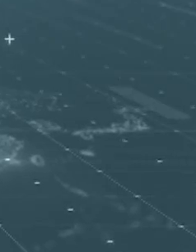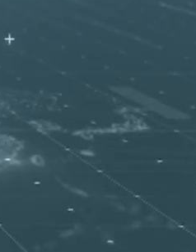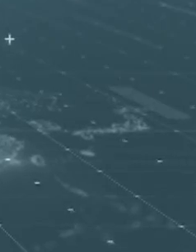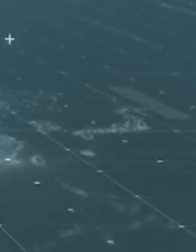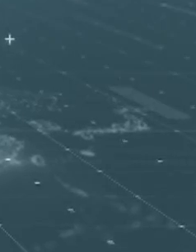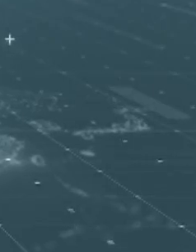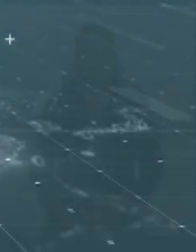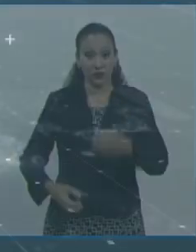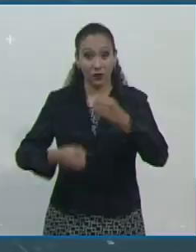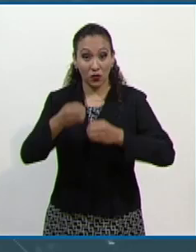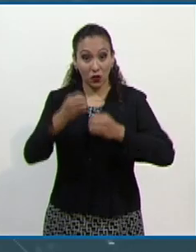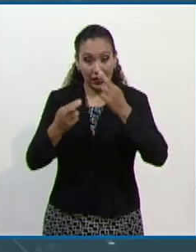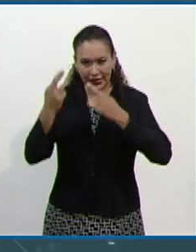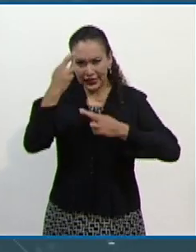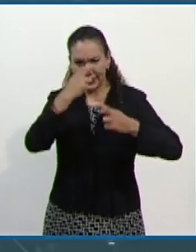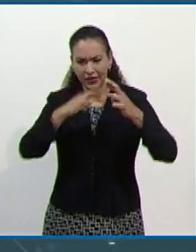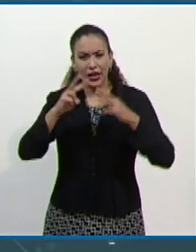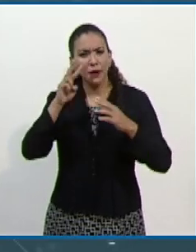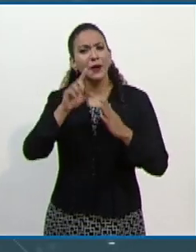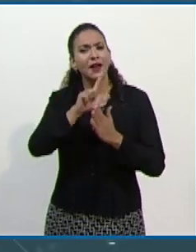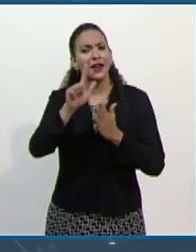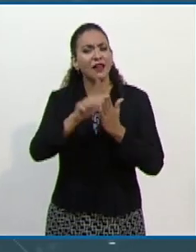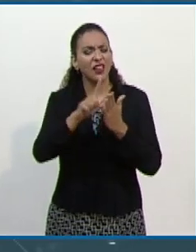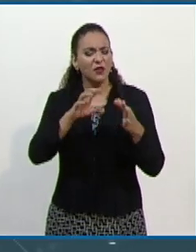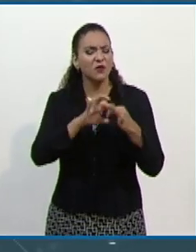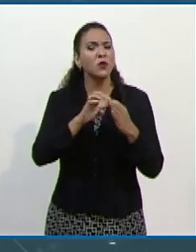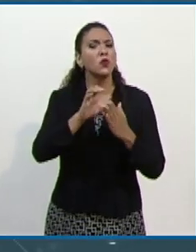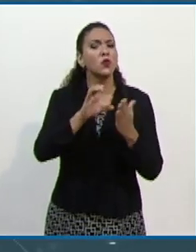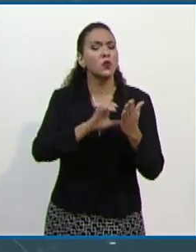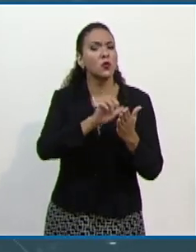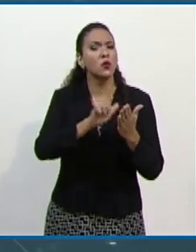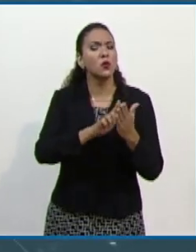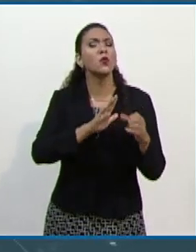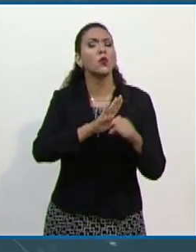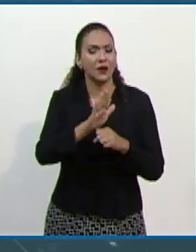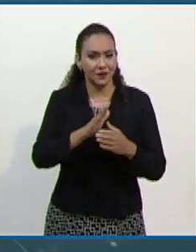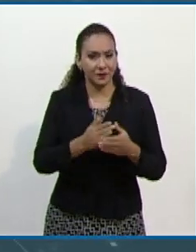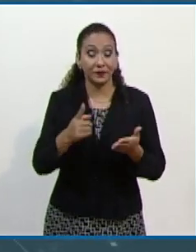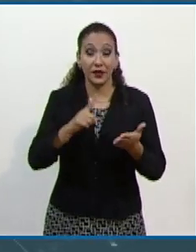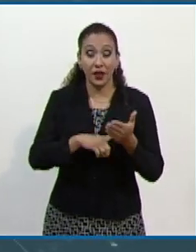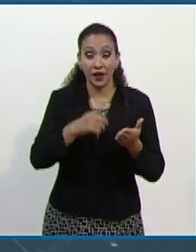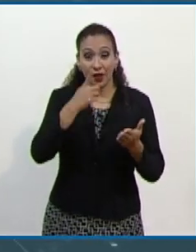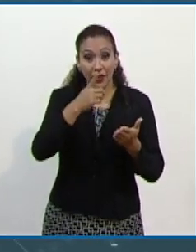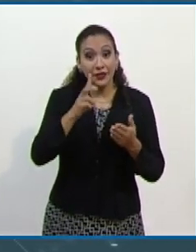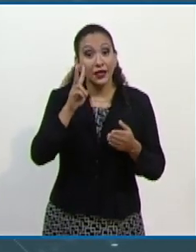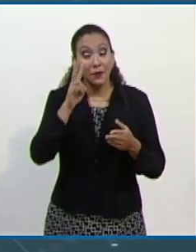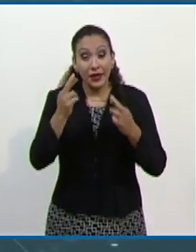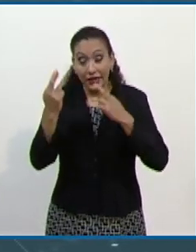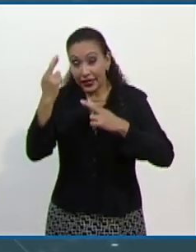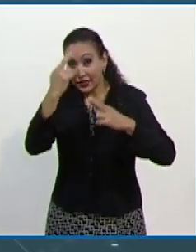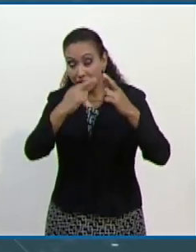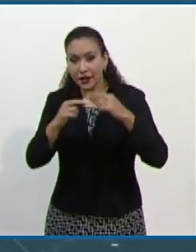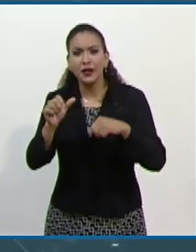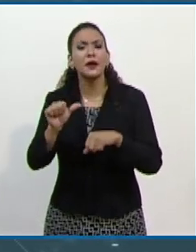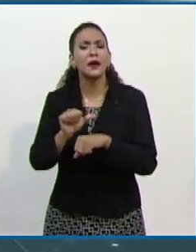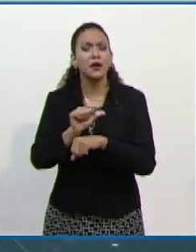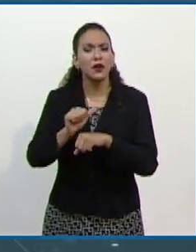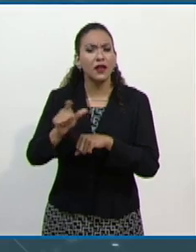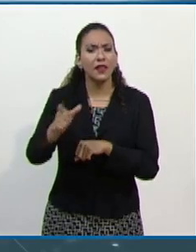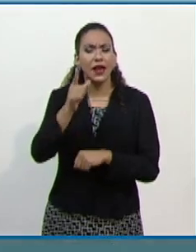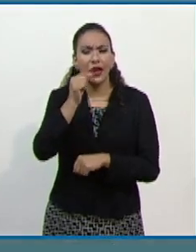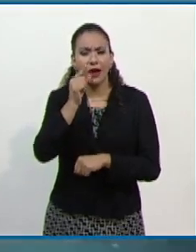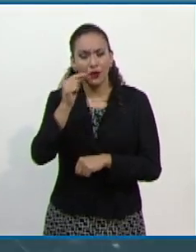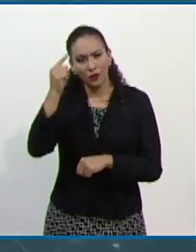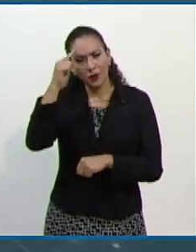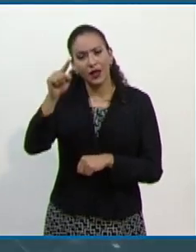La Corte revisó la constitucionalidad de disposiciones que regulan el balizamiento de los vehículos de la policía de proximidad.